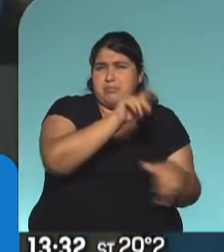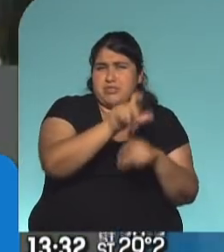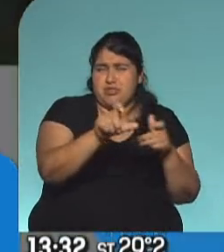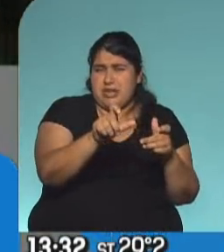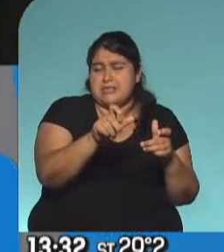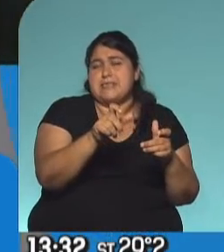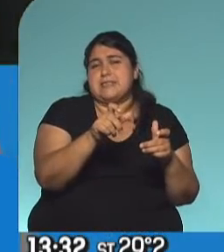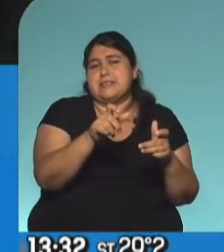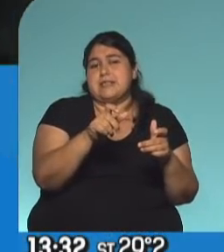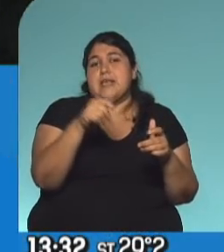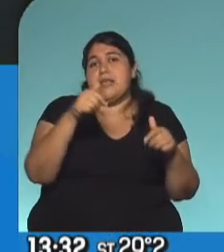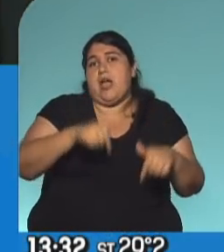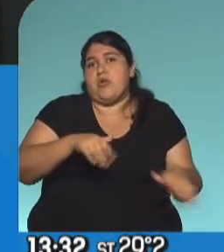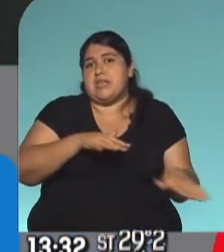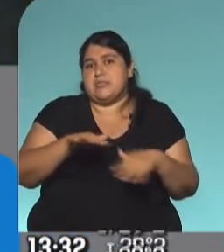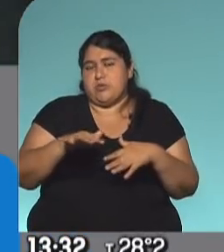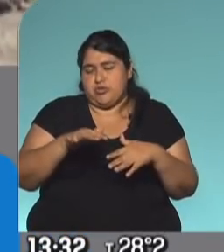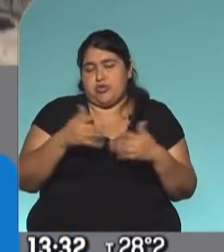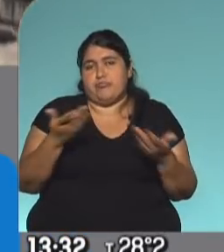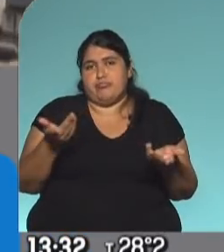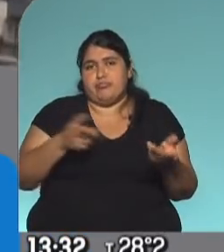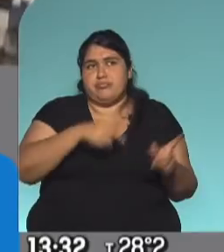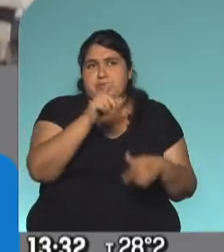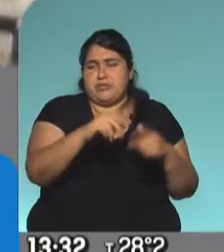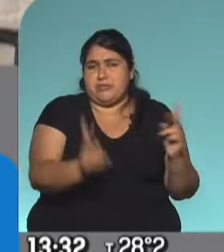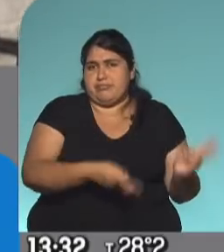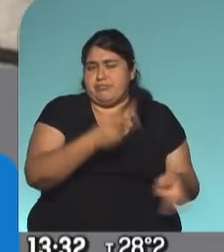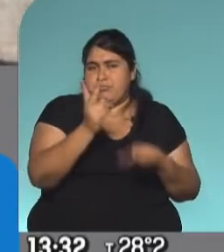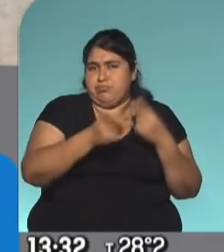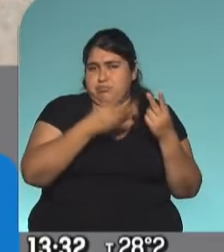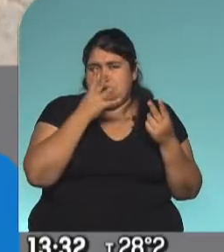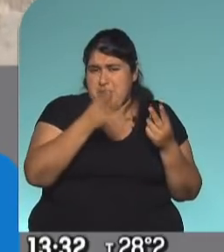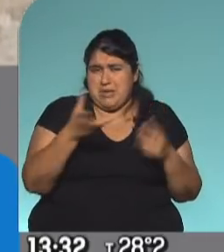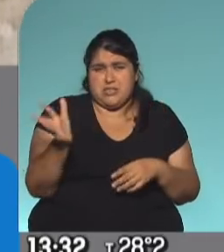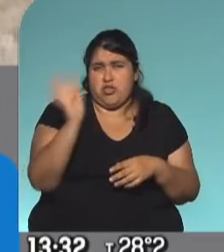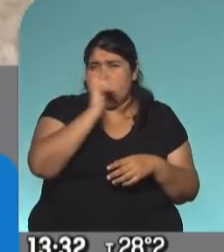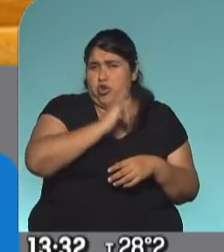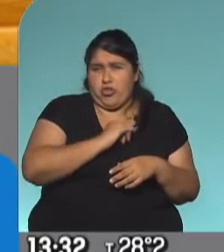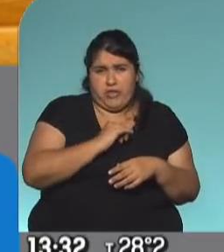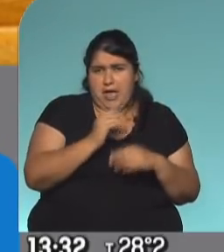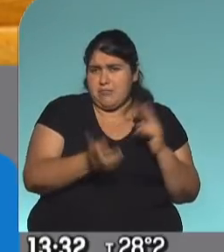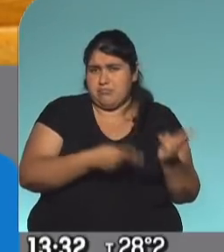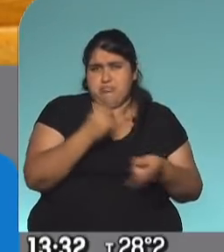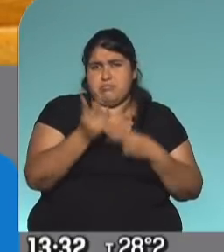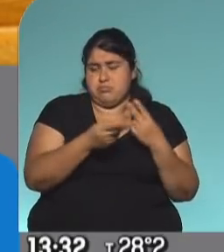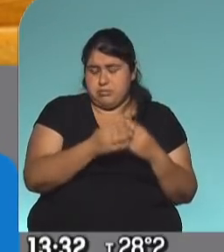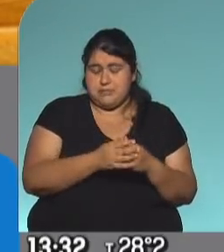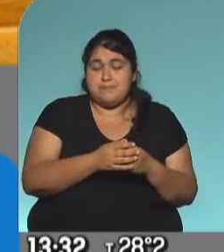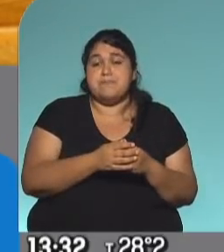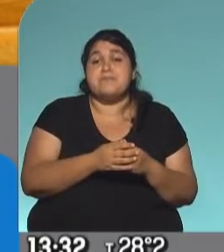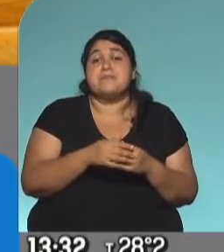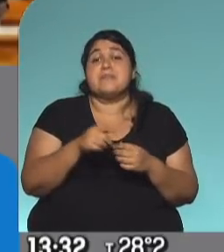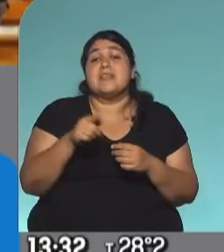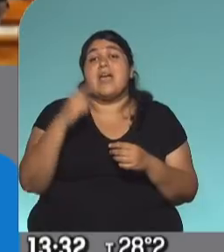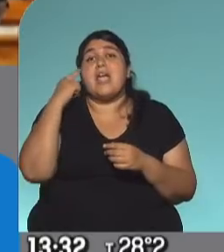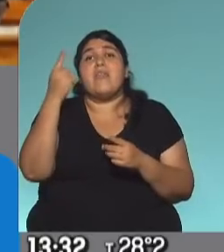hoy tenemos una situación de miles y miles de muertos que cotidianamente están presentes. O sea, la idea de este viaje